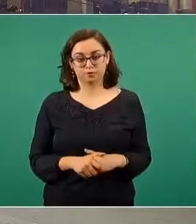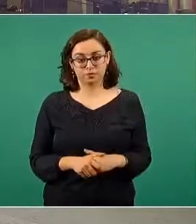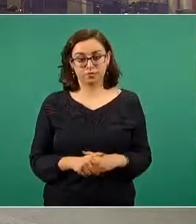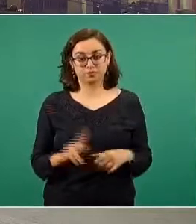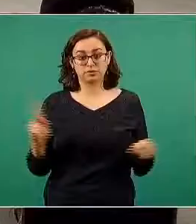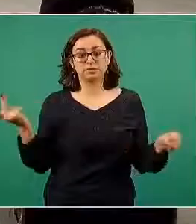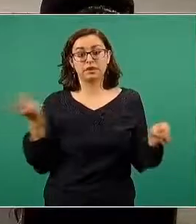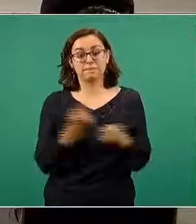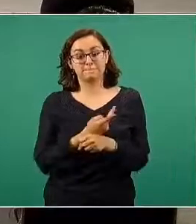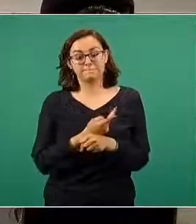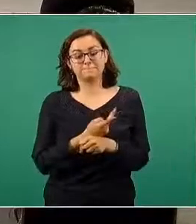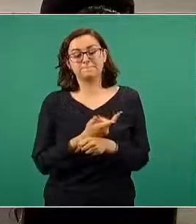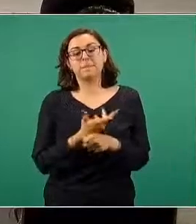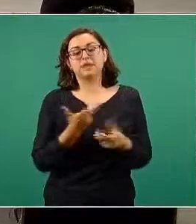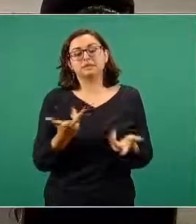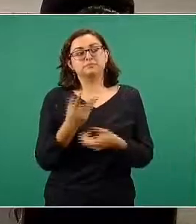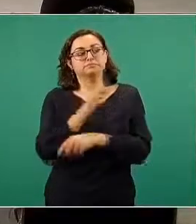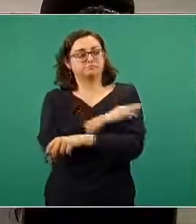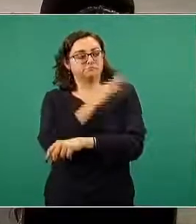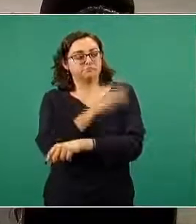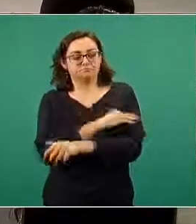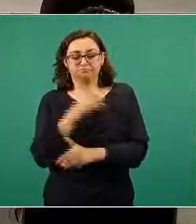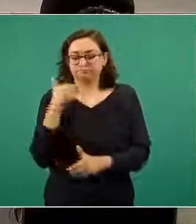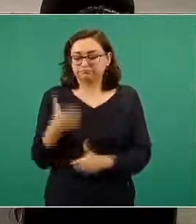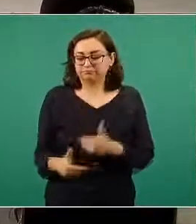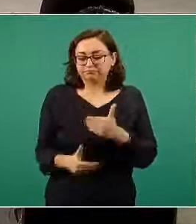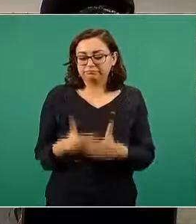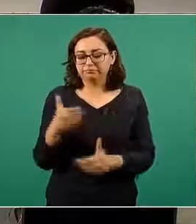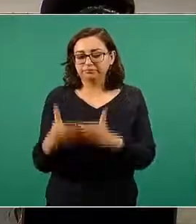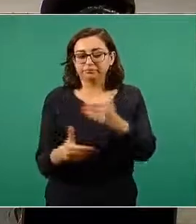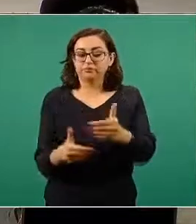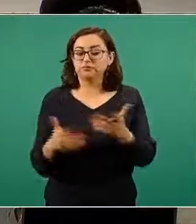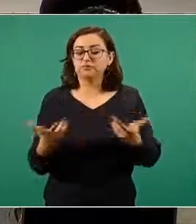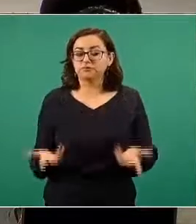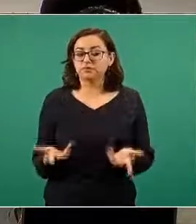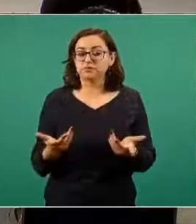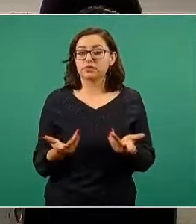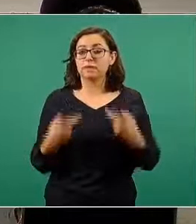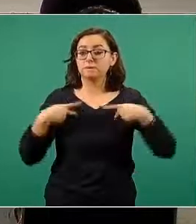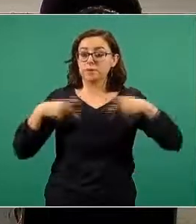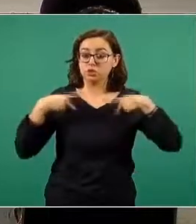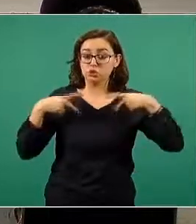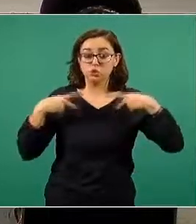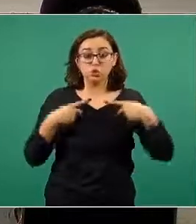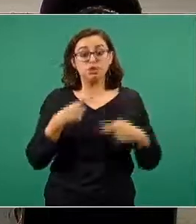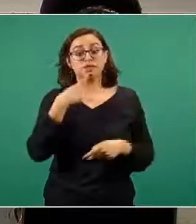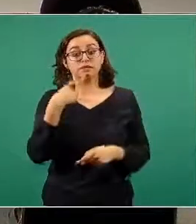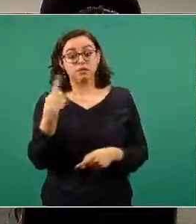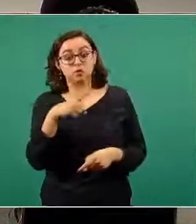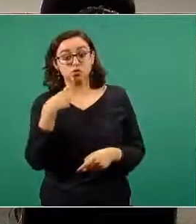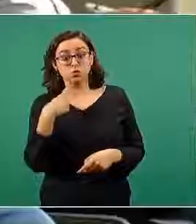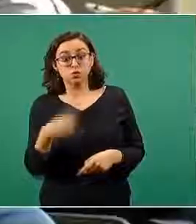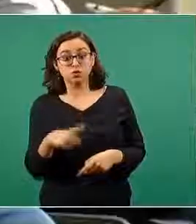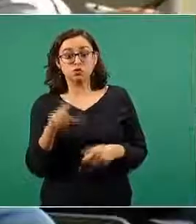tenido ya sobre el proceso de la vacunación, ¿han detectado a personas denuncias, quejas